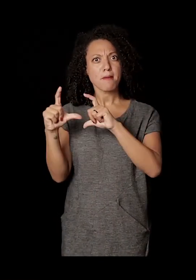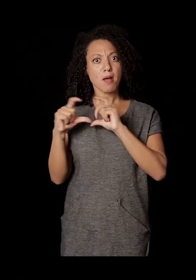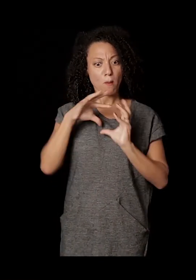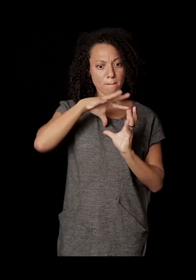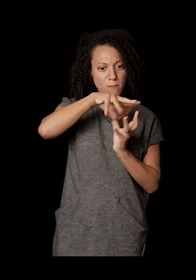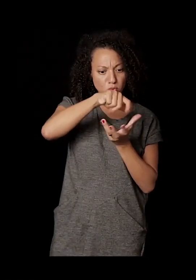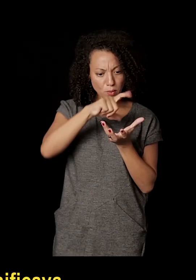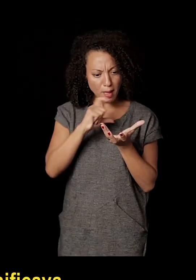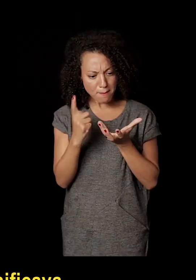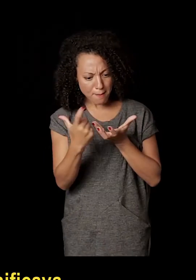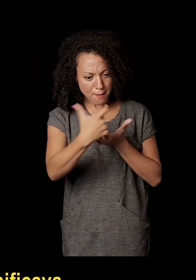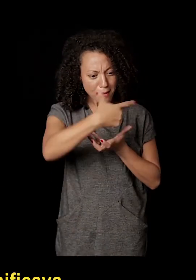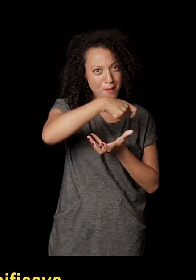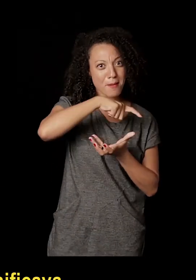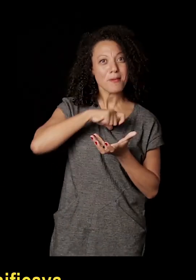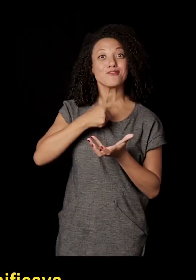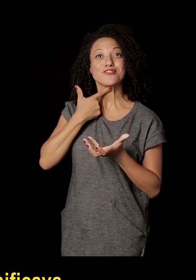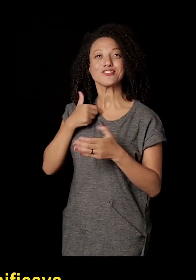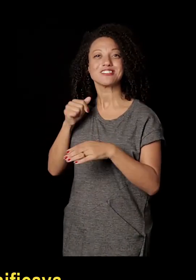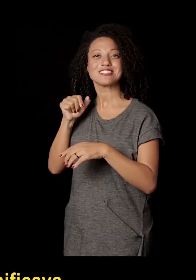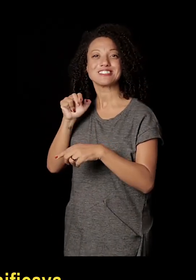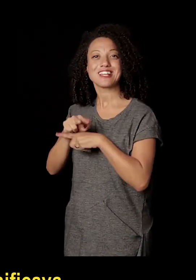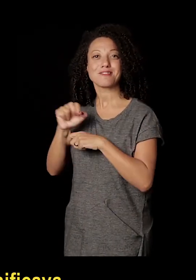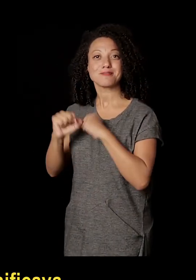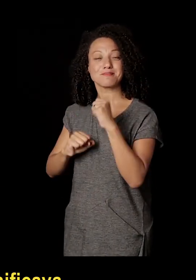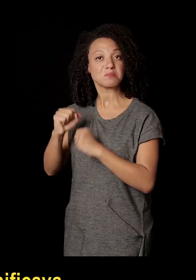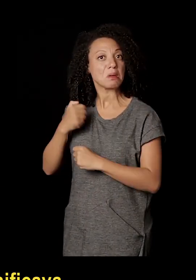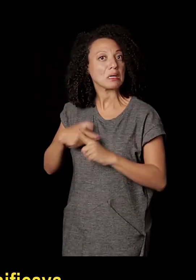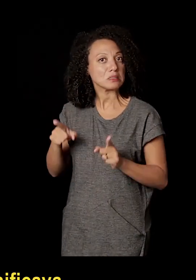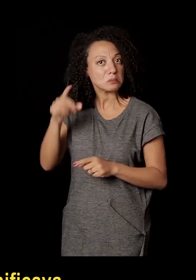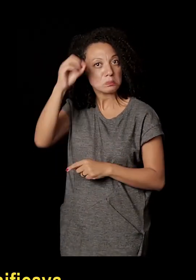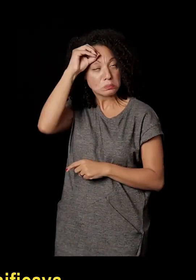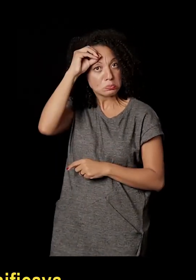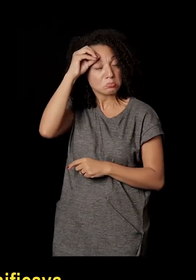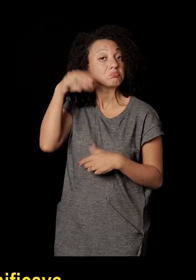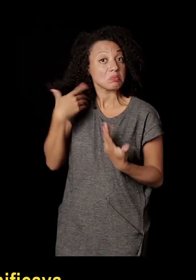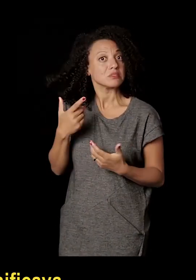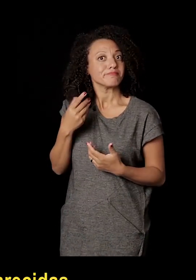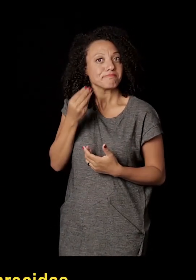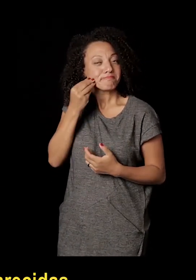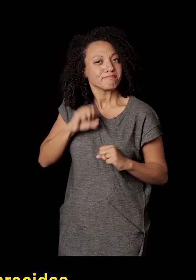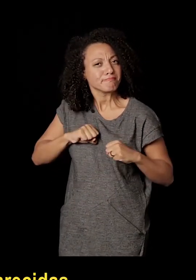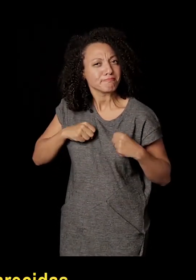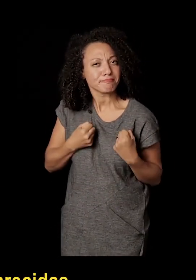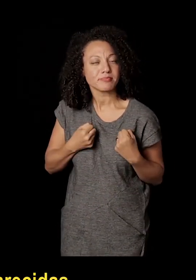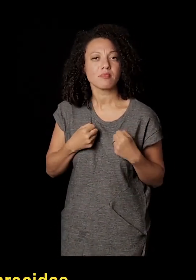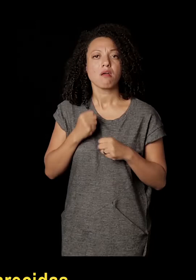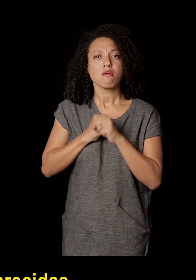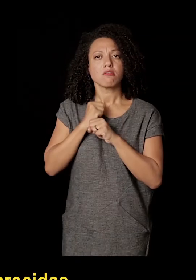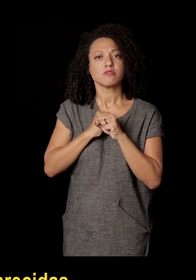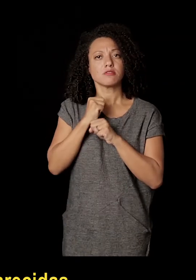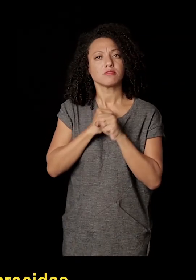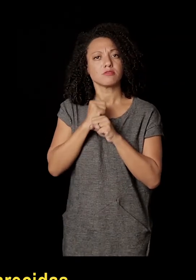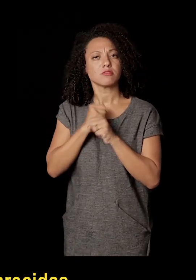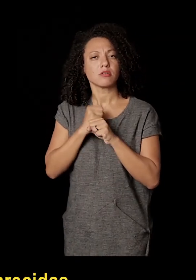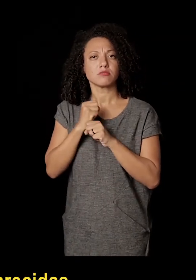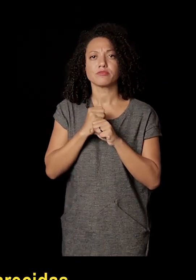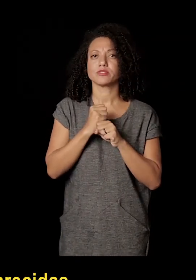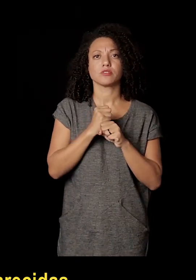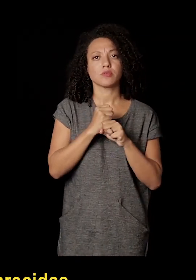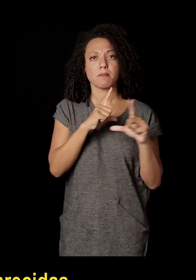National Geographic, sin tener idea de lo que eso significaba. Y me empeñé en eso, pasé años haciendo